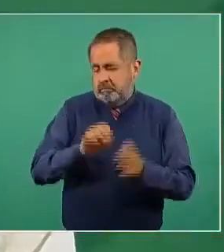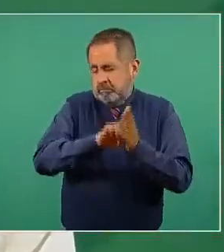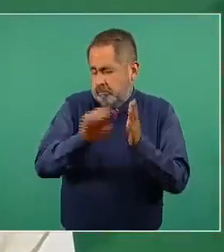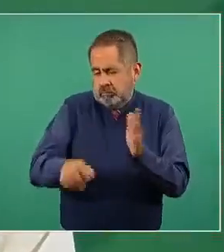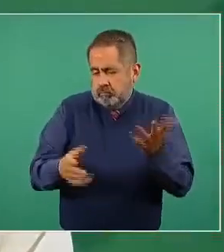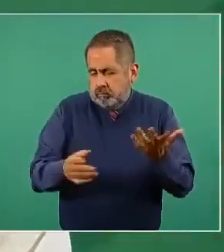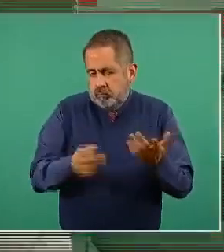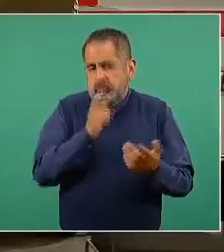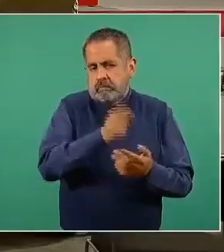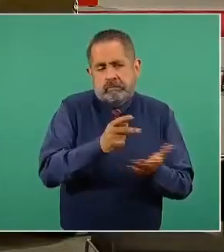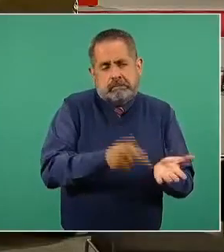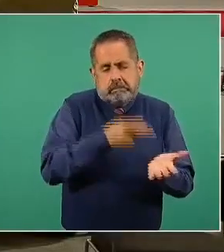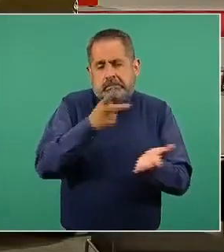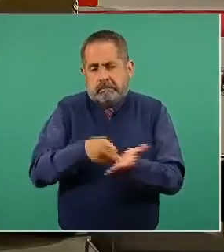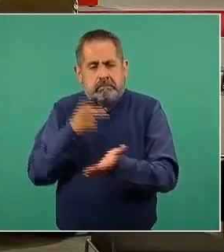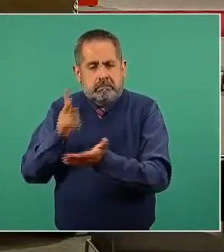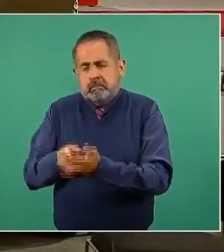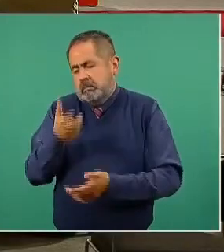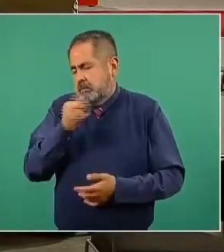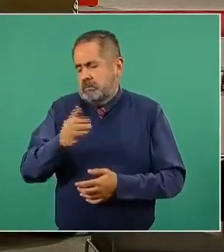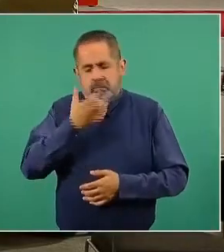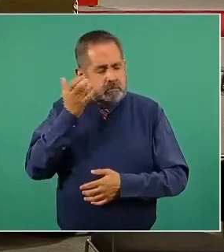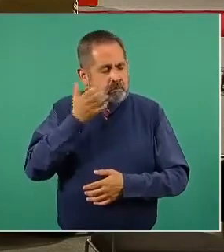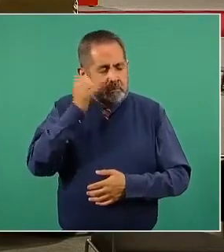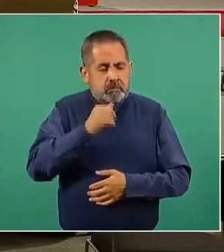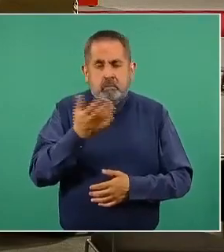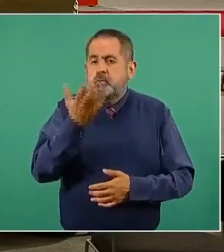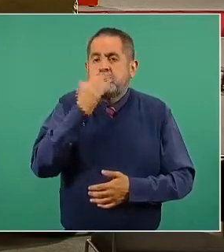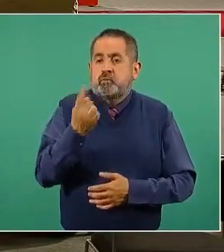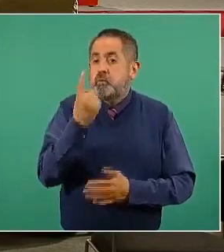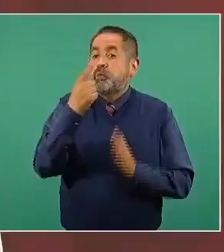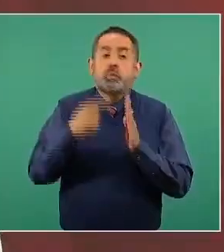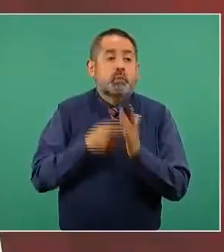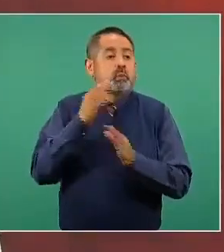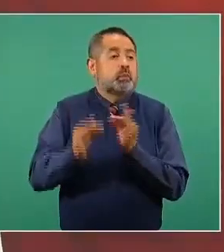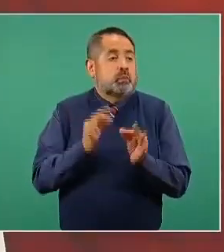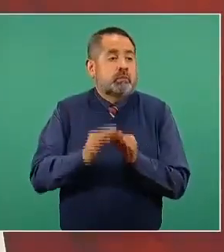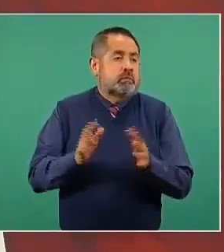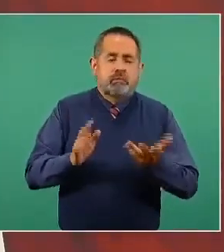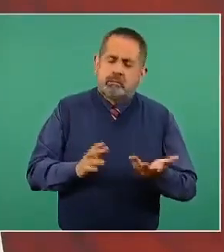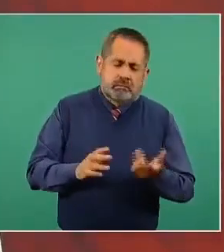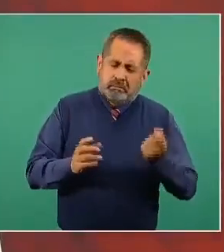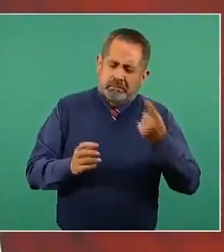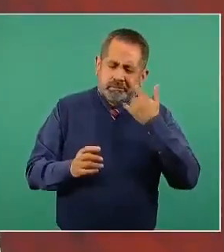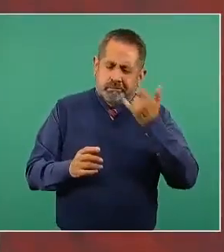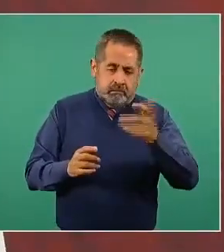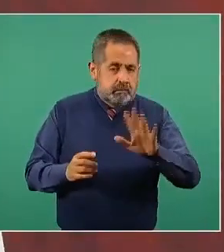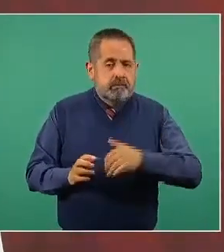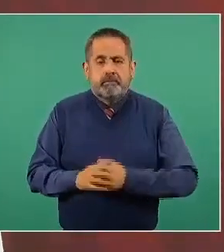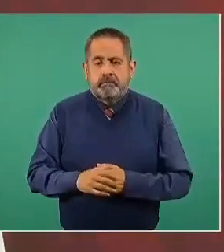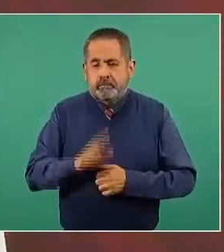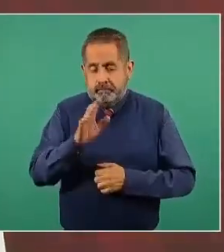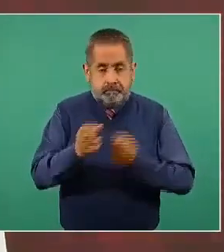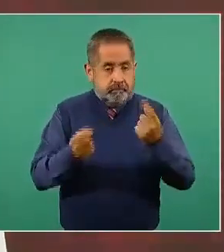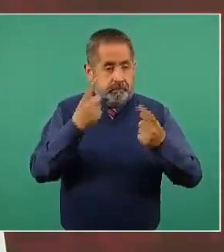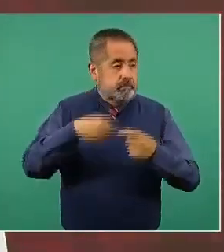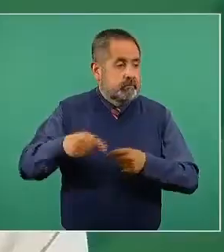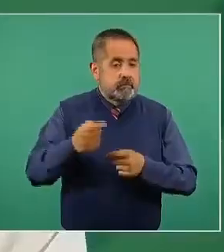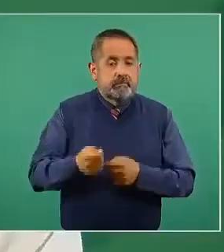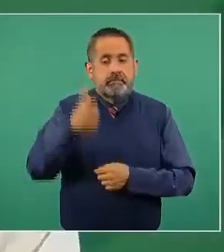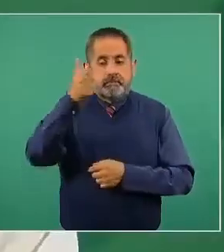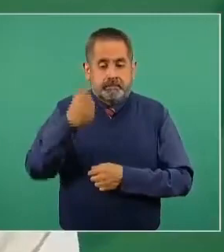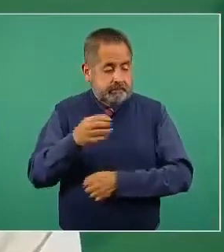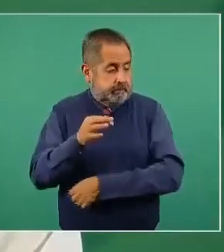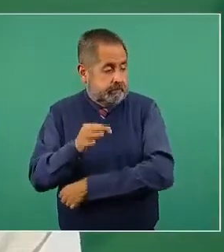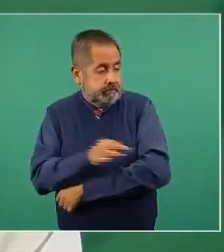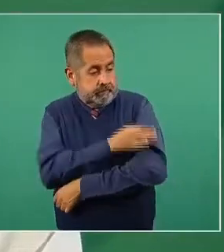ejemplos. Entonces es muy común que se requiera más de una dosis. Ahora, en algunos casos, en la primera dosis se